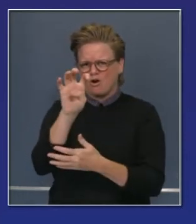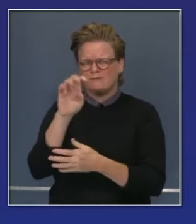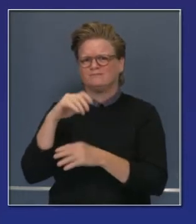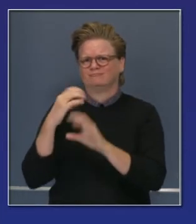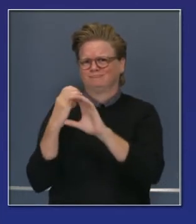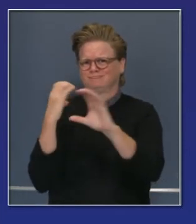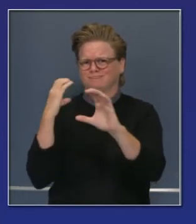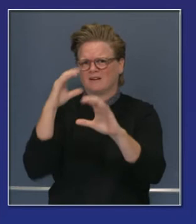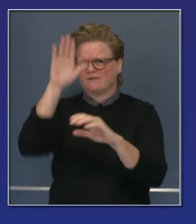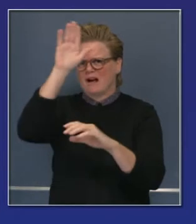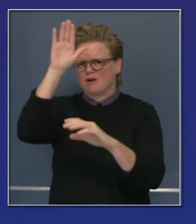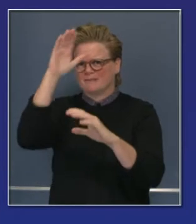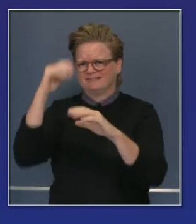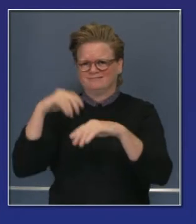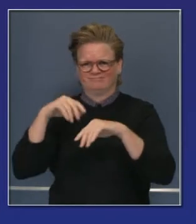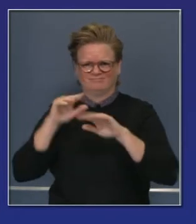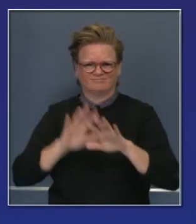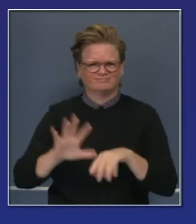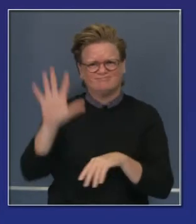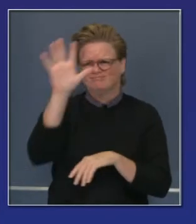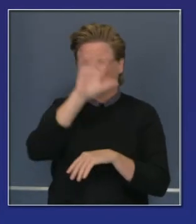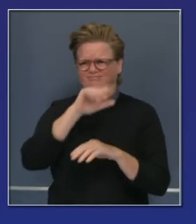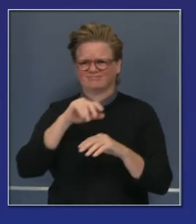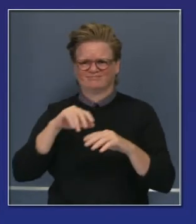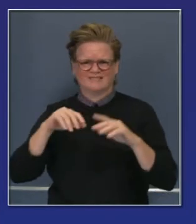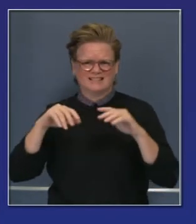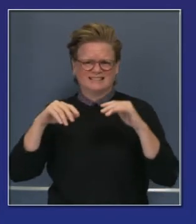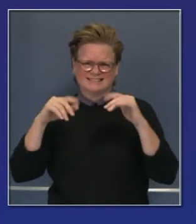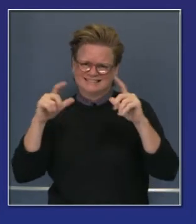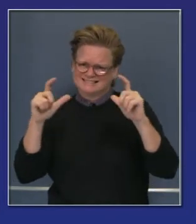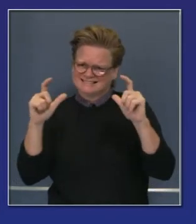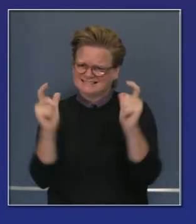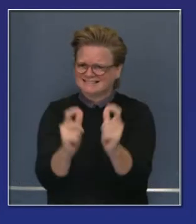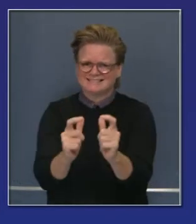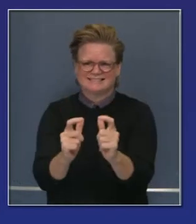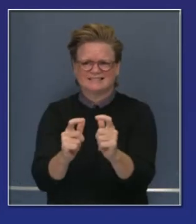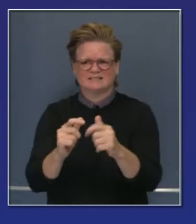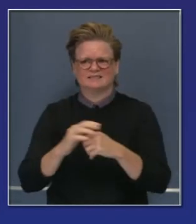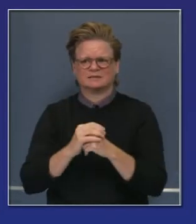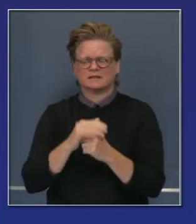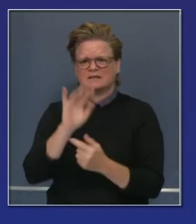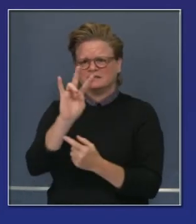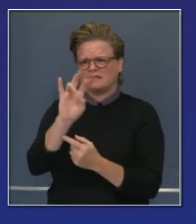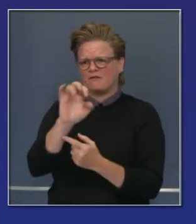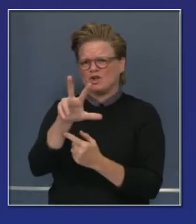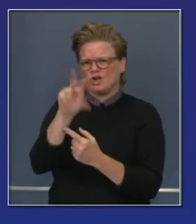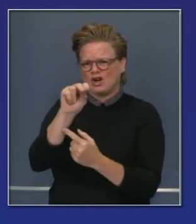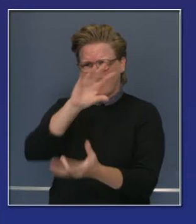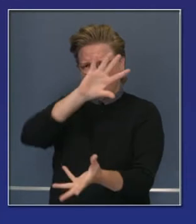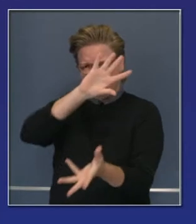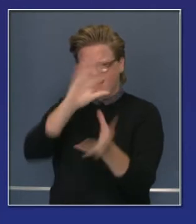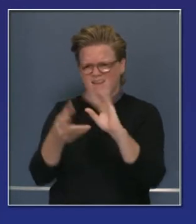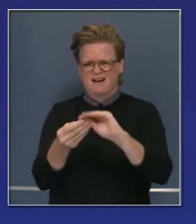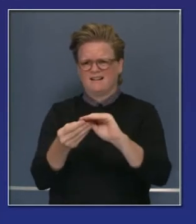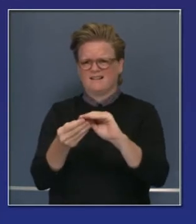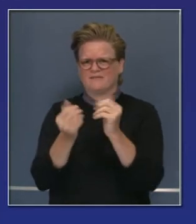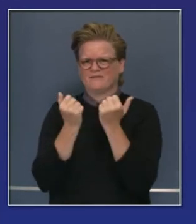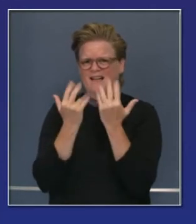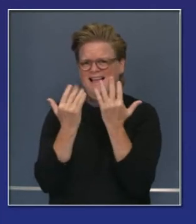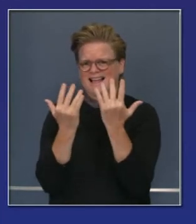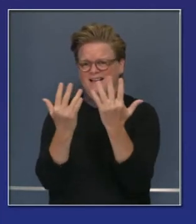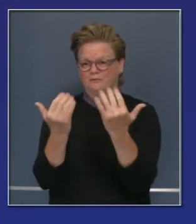de bomberos desplegados para suprimir estos incendios. 730 incendios actualmente en el